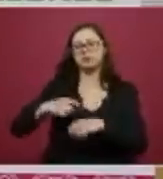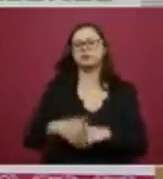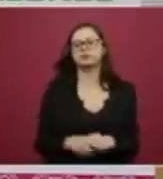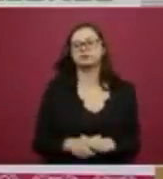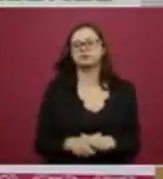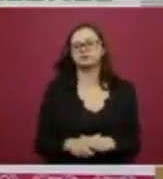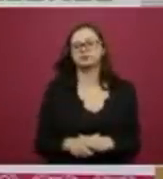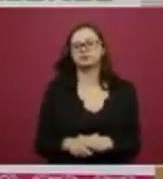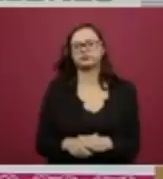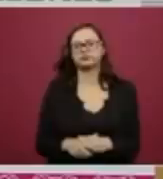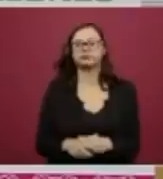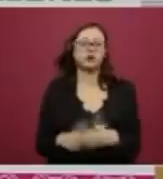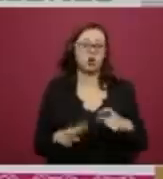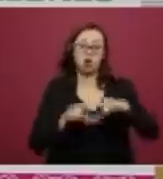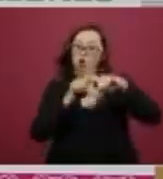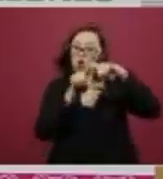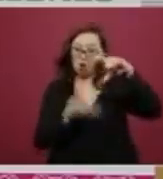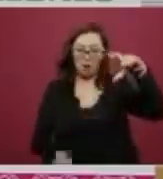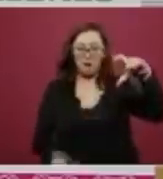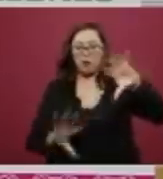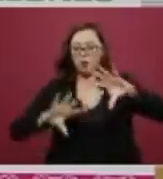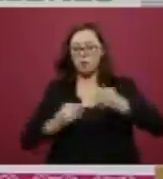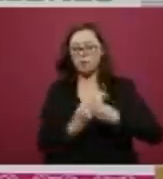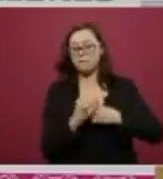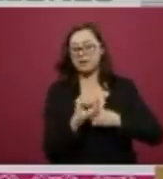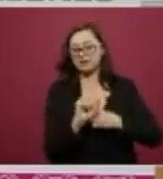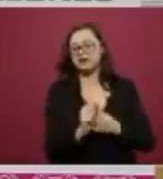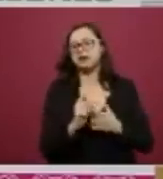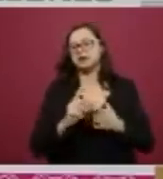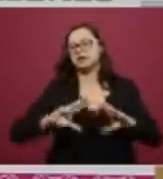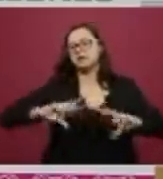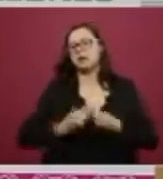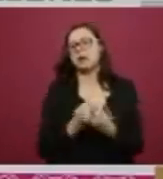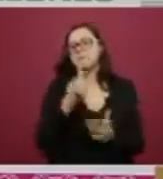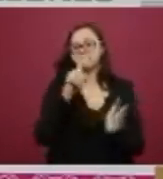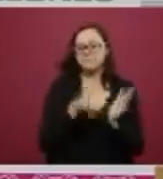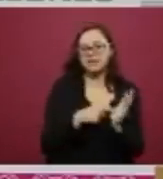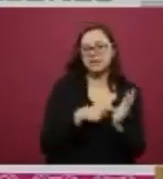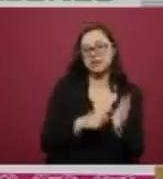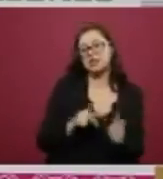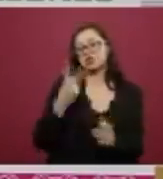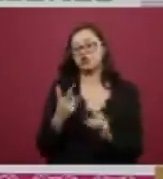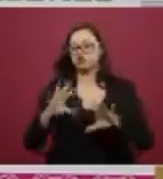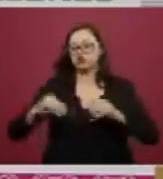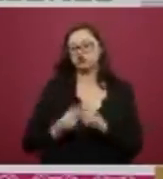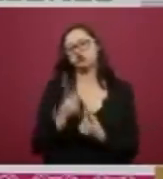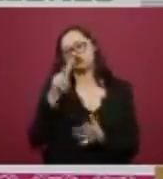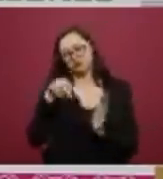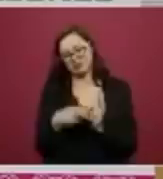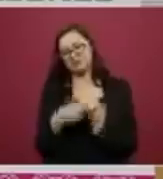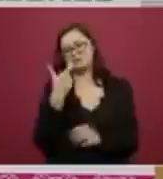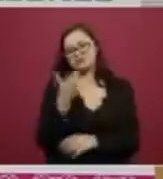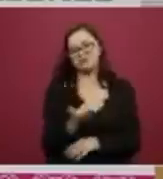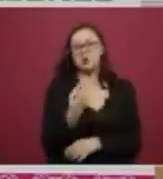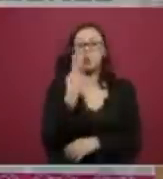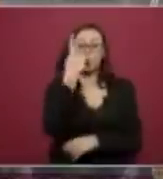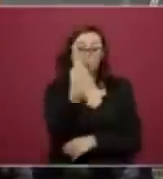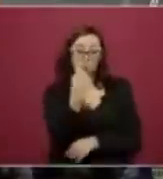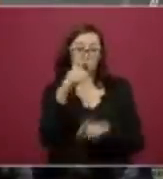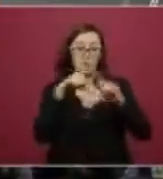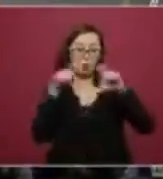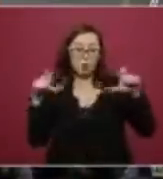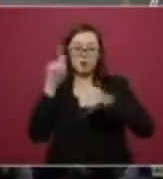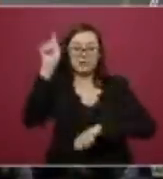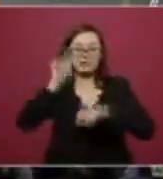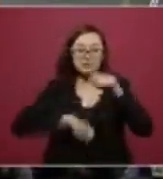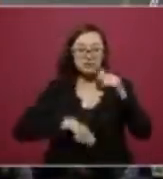el costo de una serie de 20 cachitos es de 1,000 pesos, de dos es de 2,000 pesos, con un cachito la